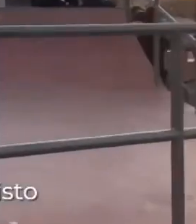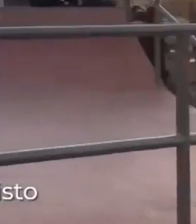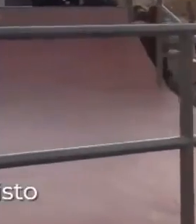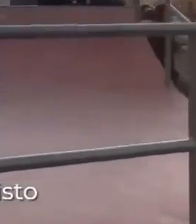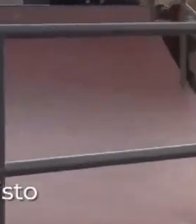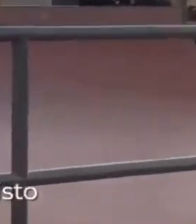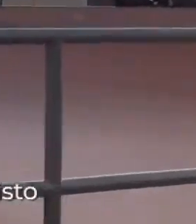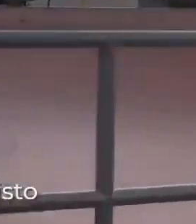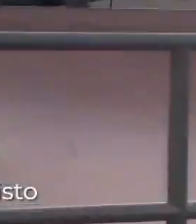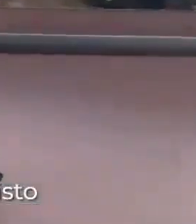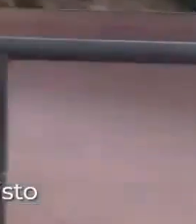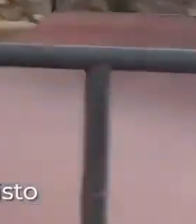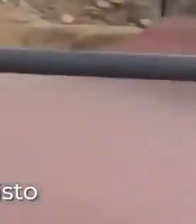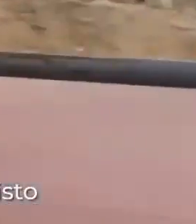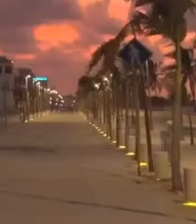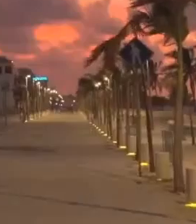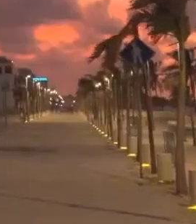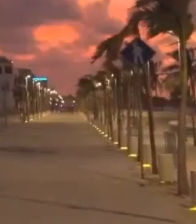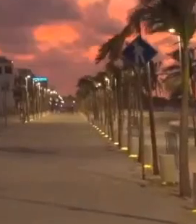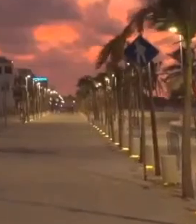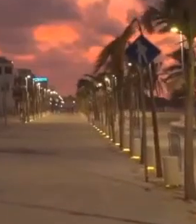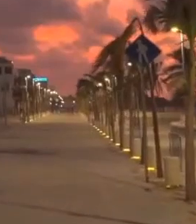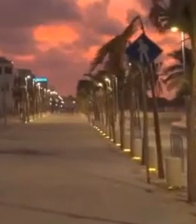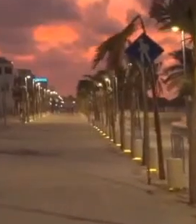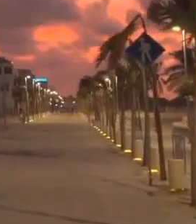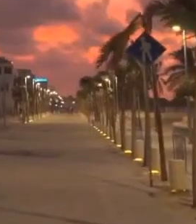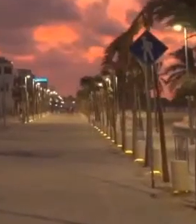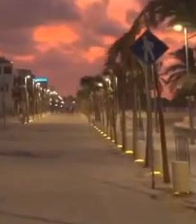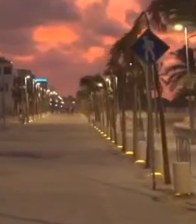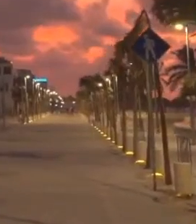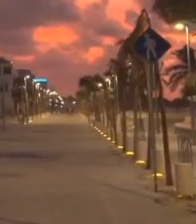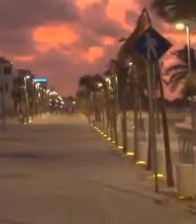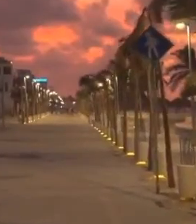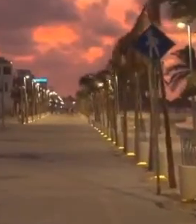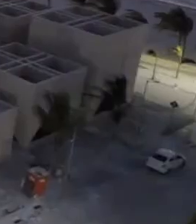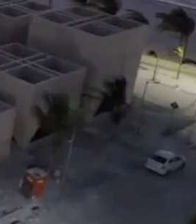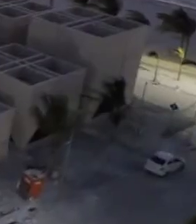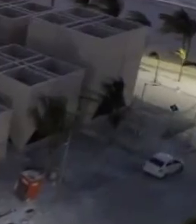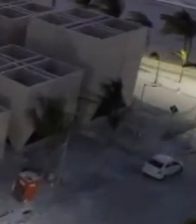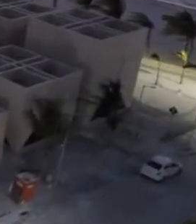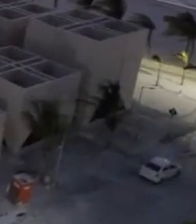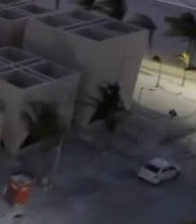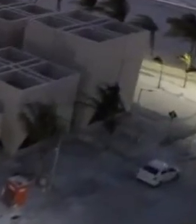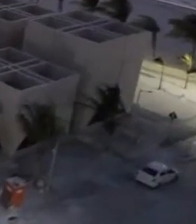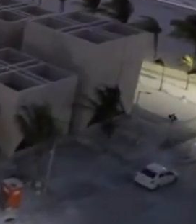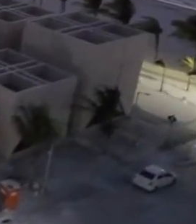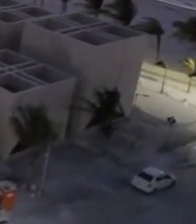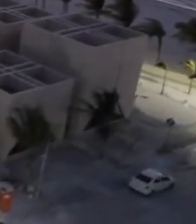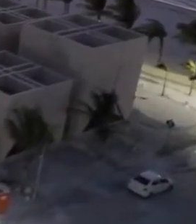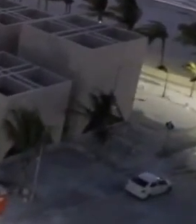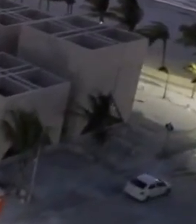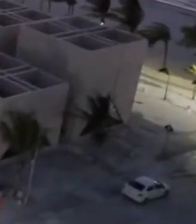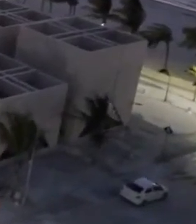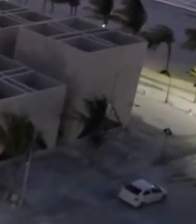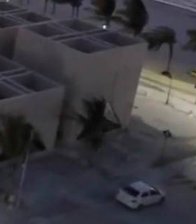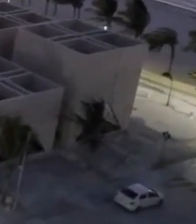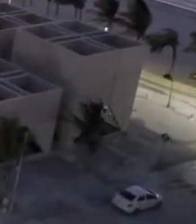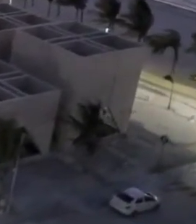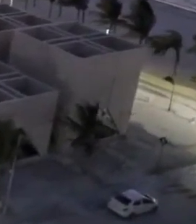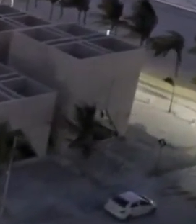Digo, estamos contentos porque nunca había visto un presidente que se preocupara así por todos nosotros, pues.